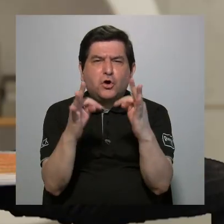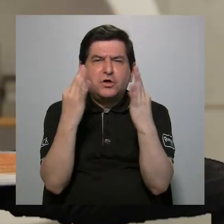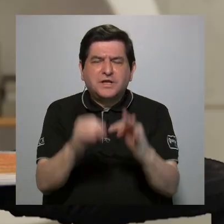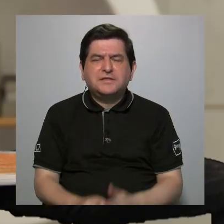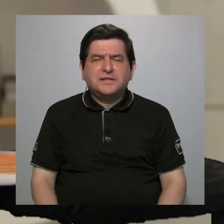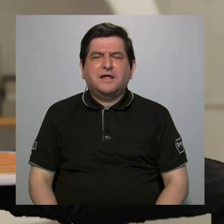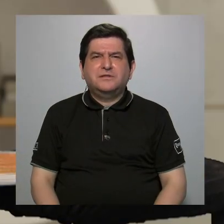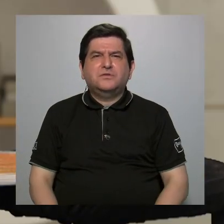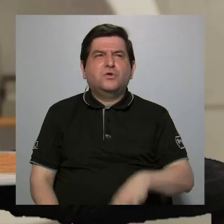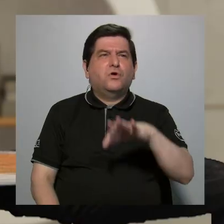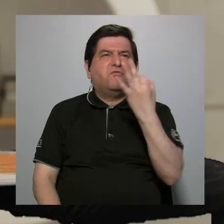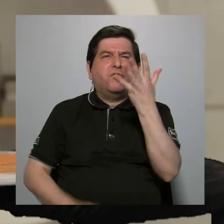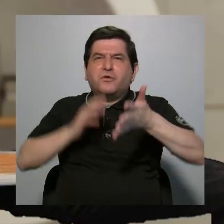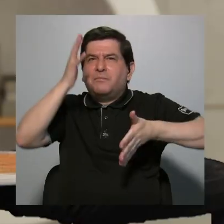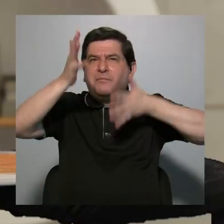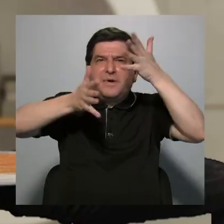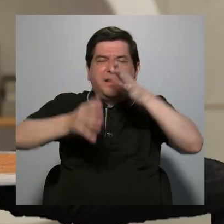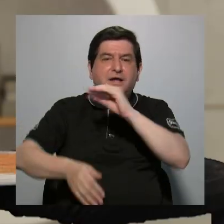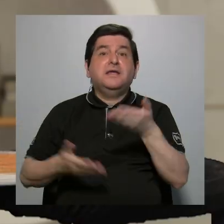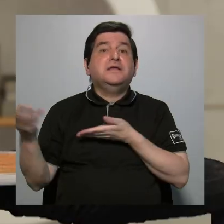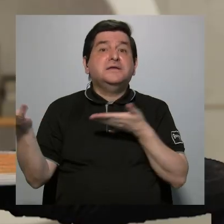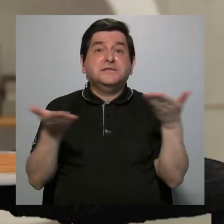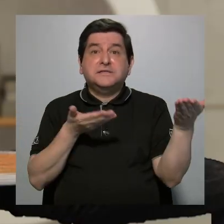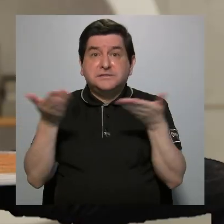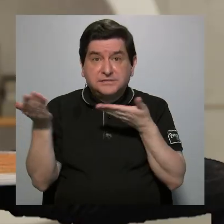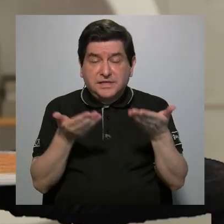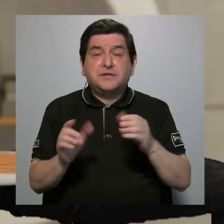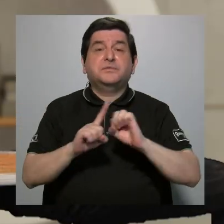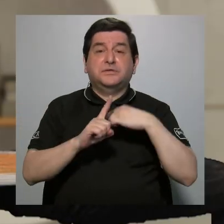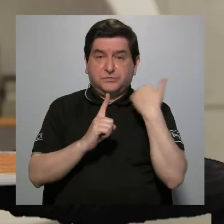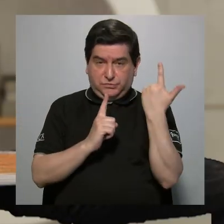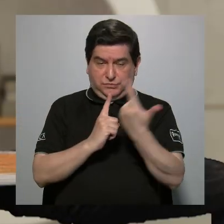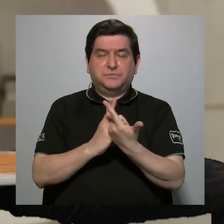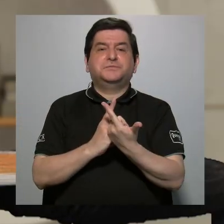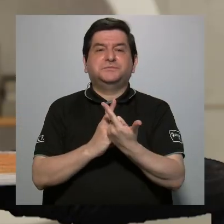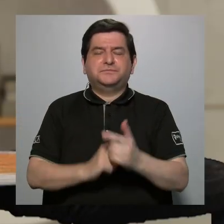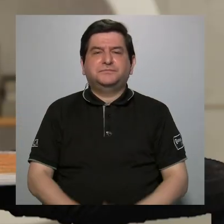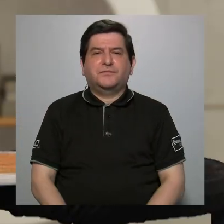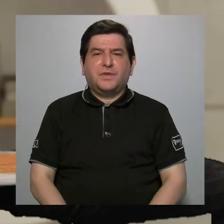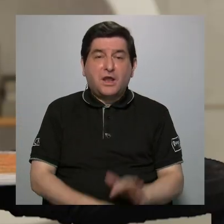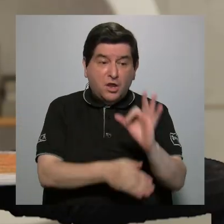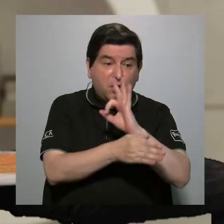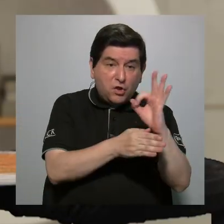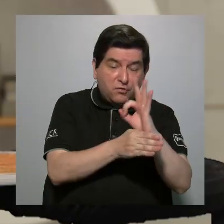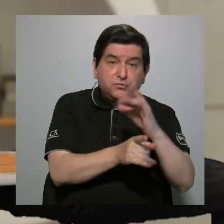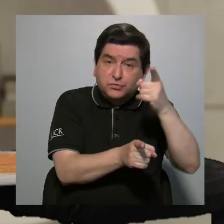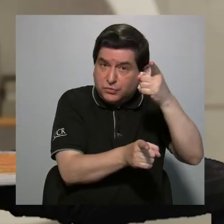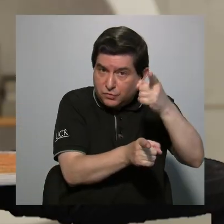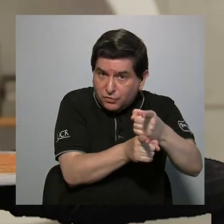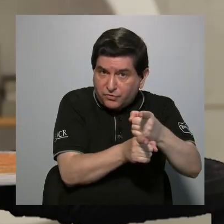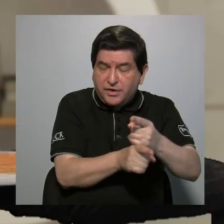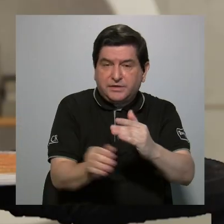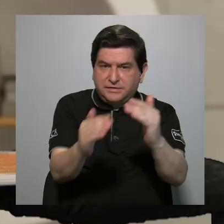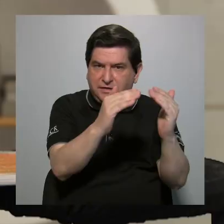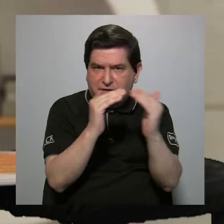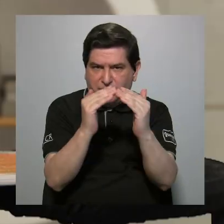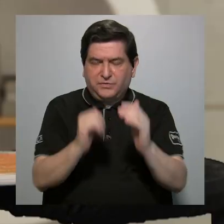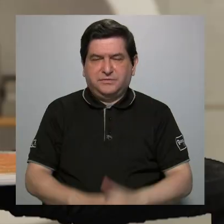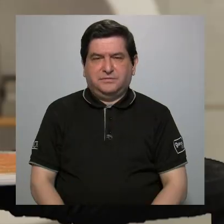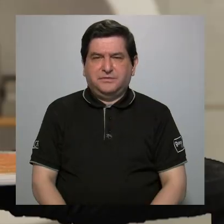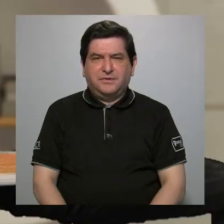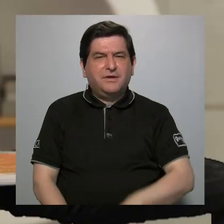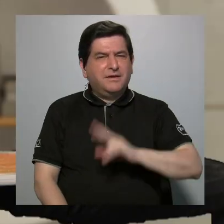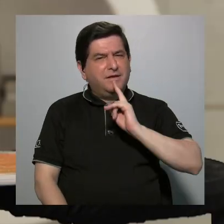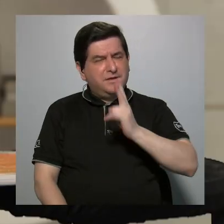tratando de hacerlas con creatividad y con servicio social, claro, con una funcionalidad para el pueblo,